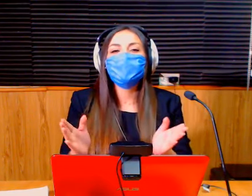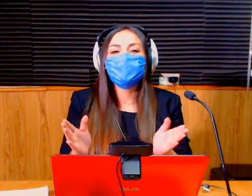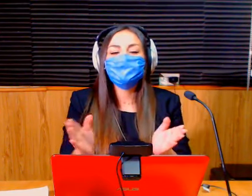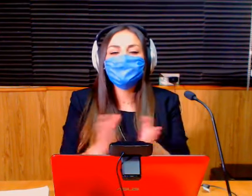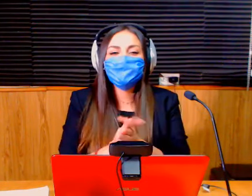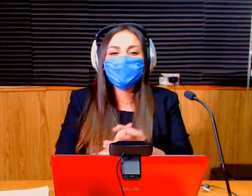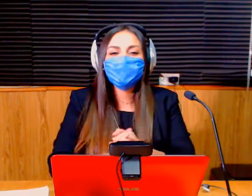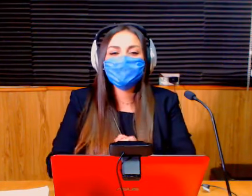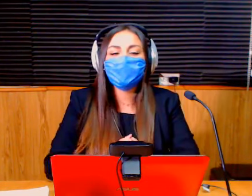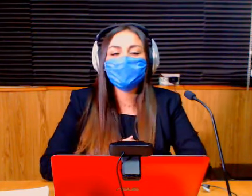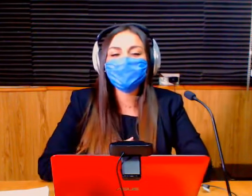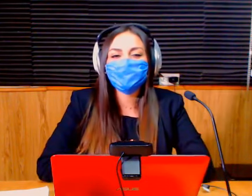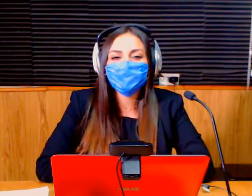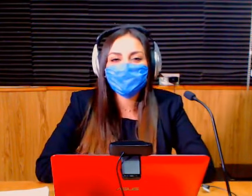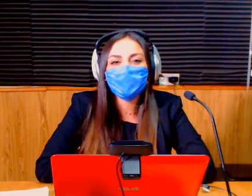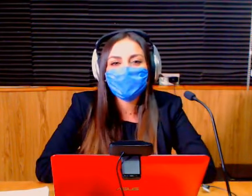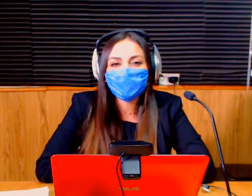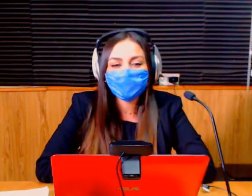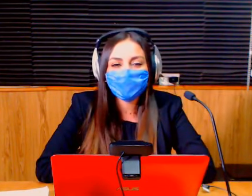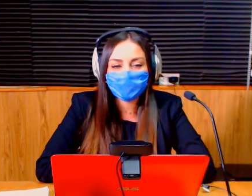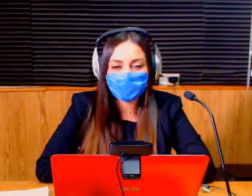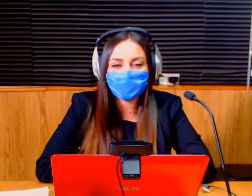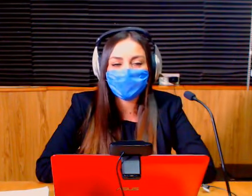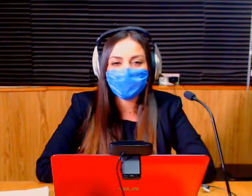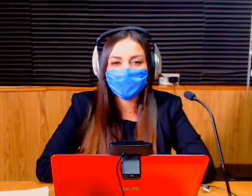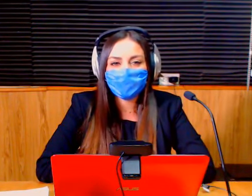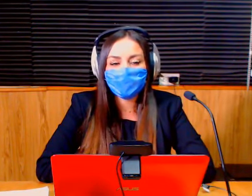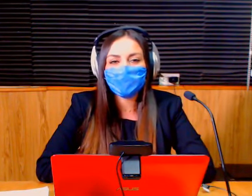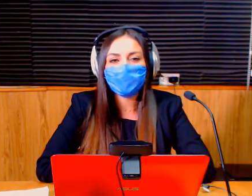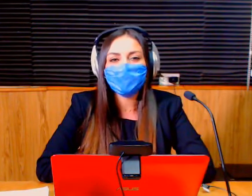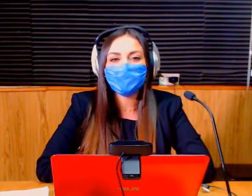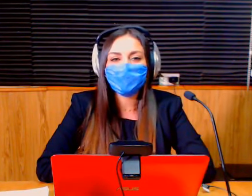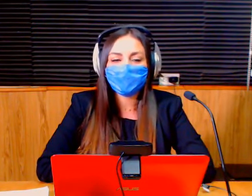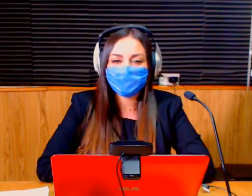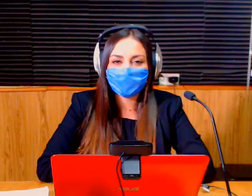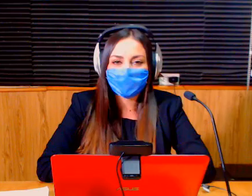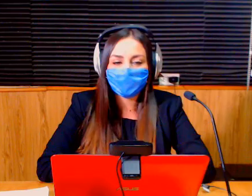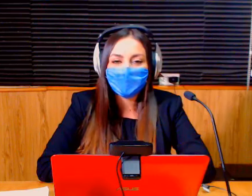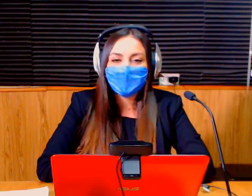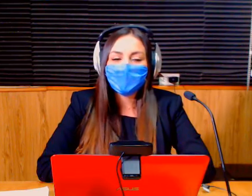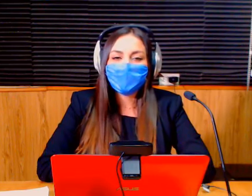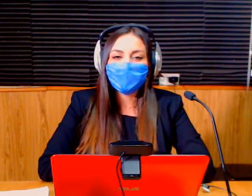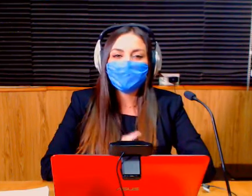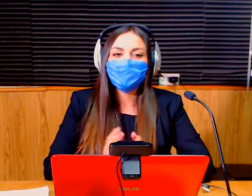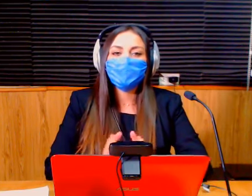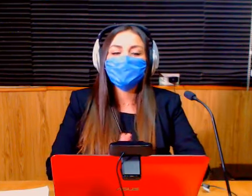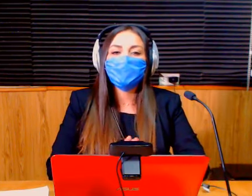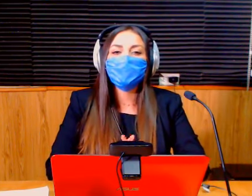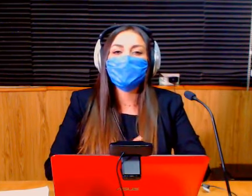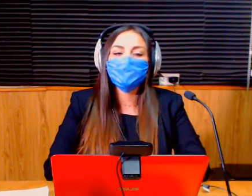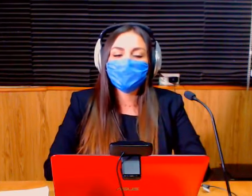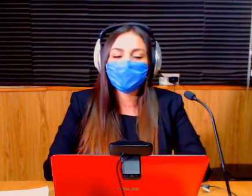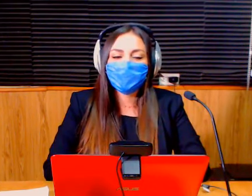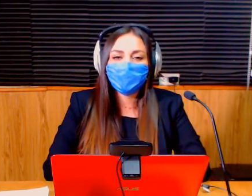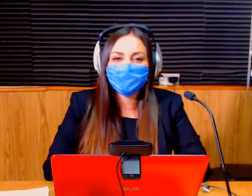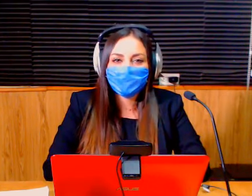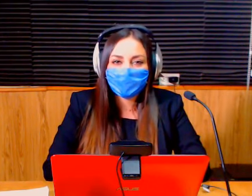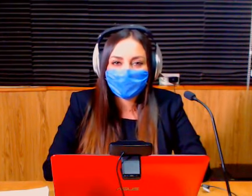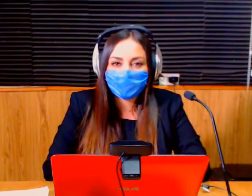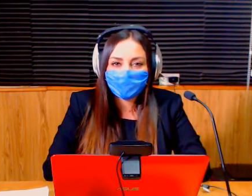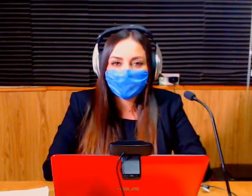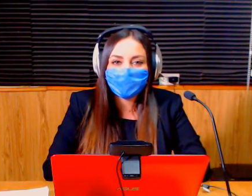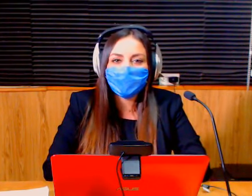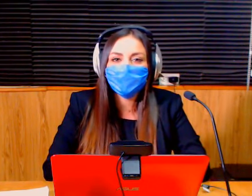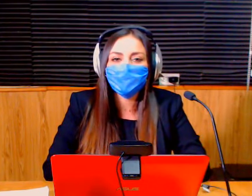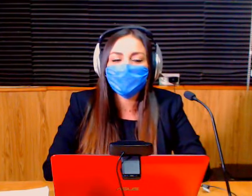Hola, hola, muy buenas tardes, ¿cómo se encuentran? Espero que muy bien, mi nombre es Judith Acevedo y a través de la Secretaría de Educación